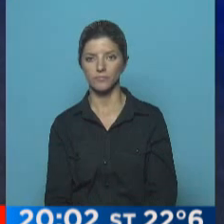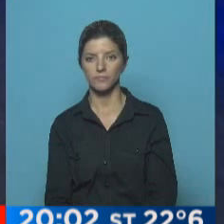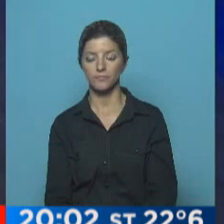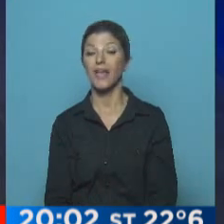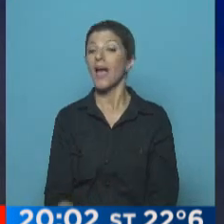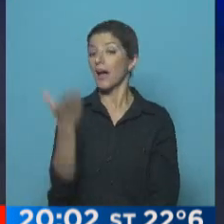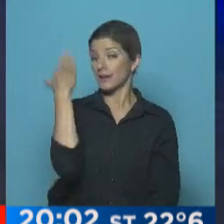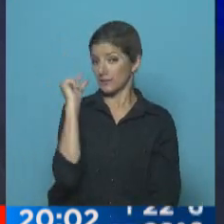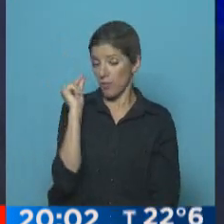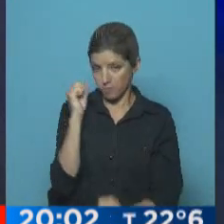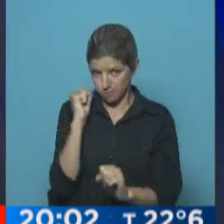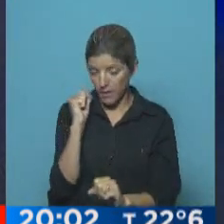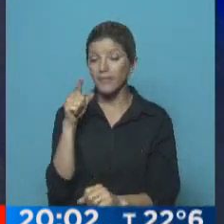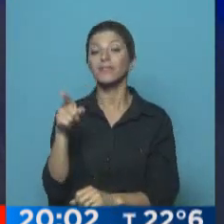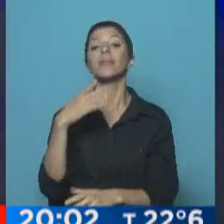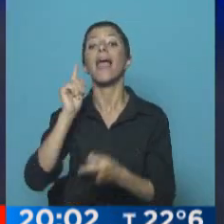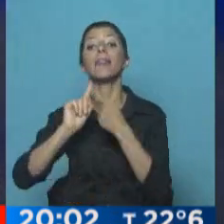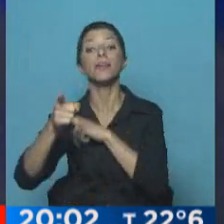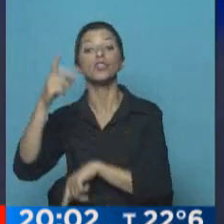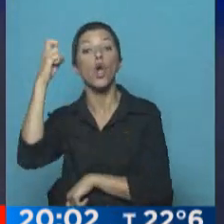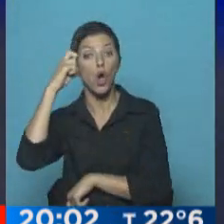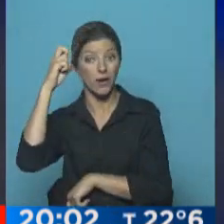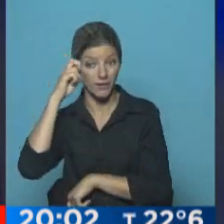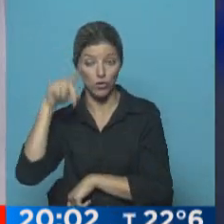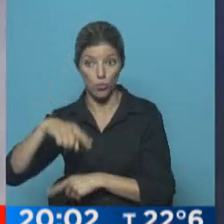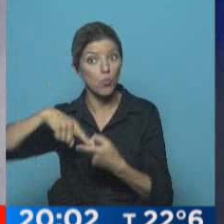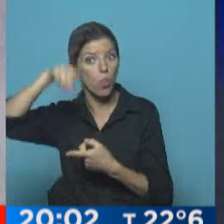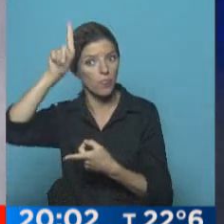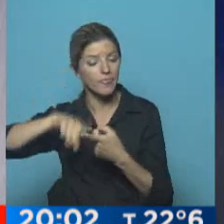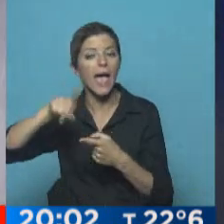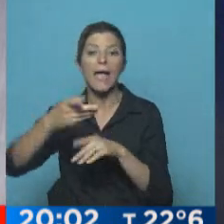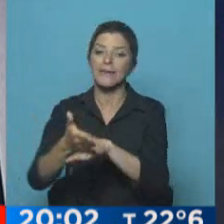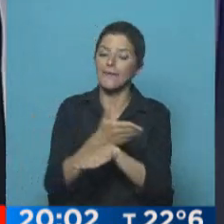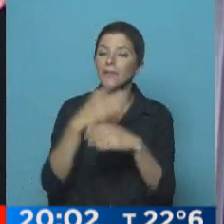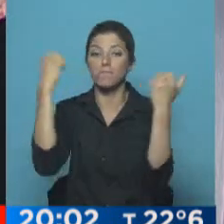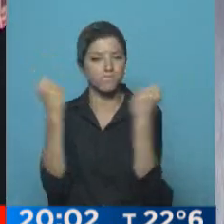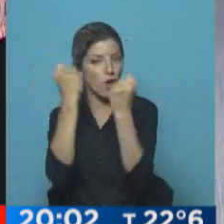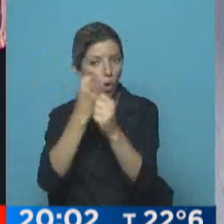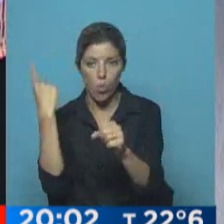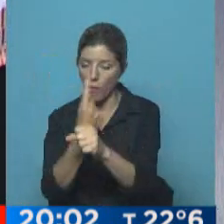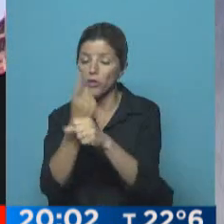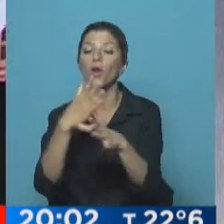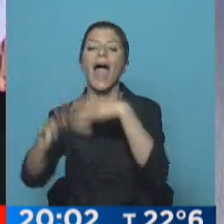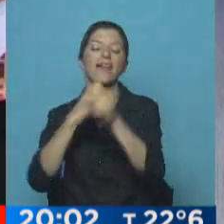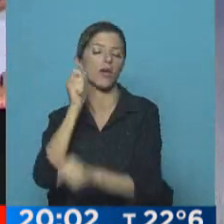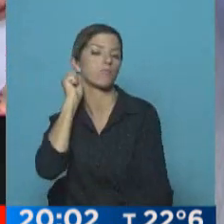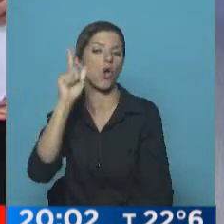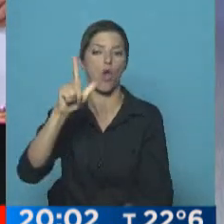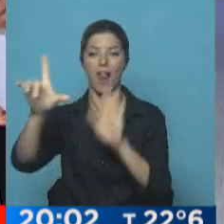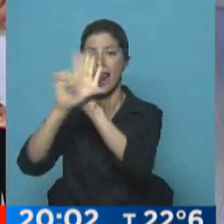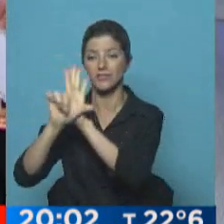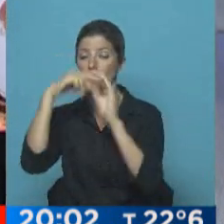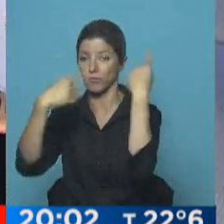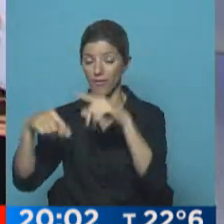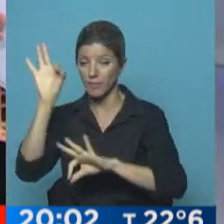Lo acabamos de anticipar, vamos al Congreso de la Nación en una jornada que comenzó con algunos problemas de quórum, pero finalmente se alcanzó y se aprobaron varios proyectos de ley. Así están